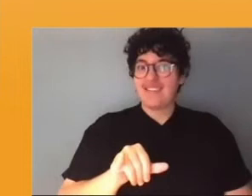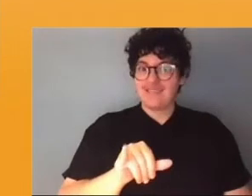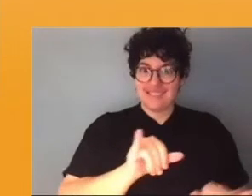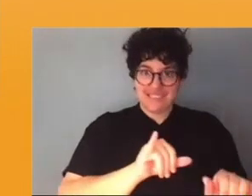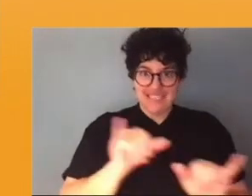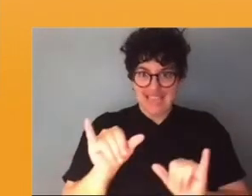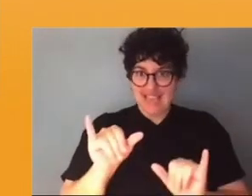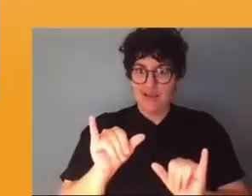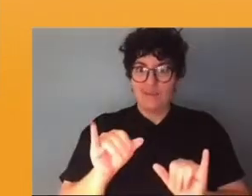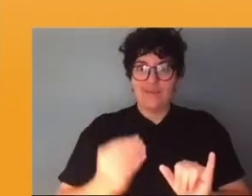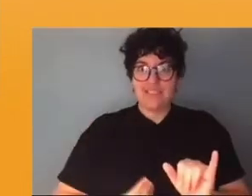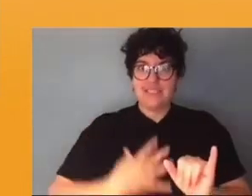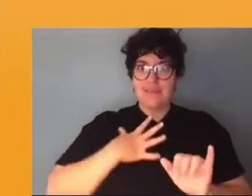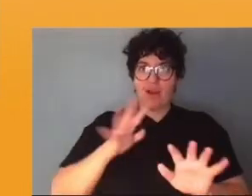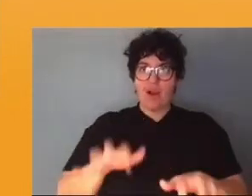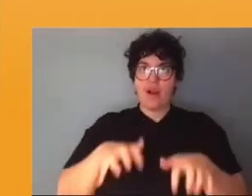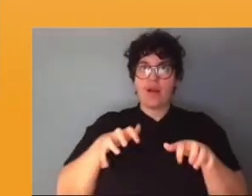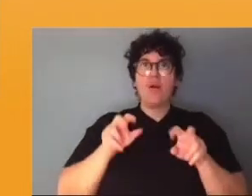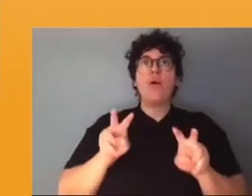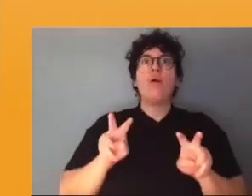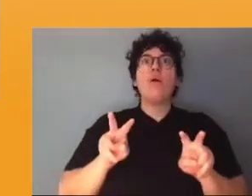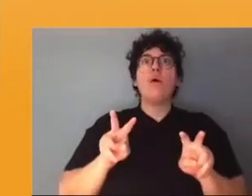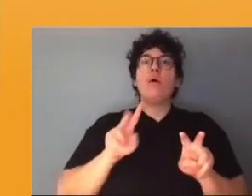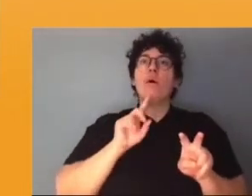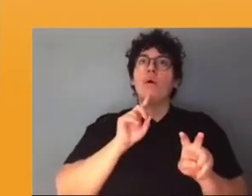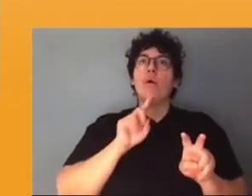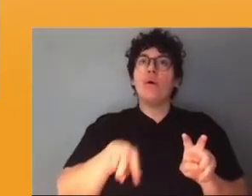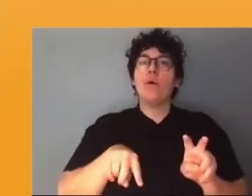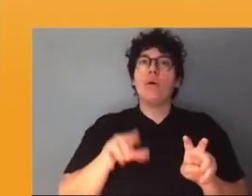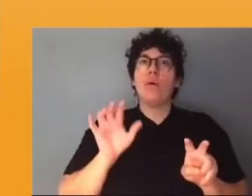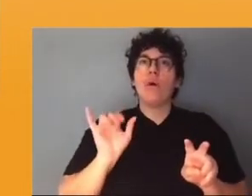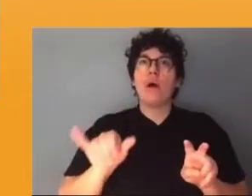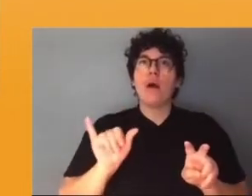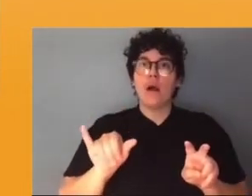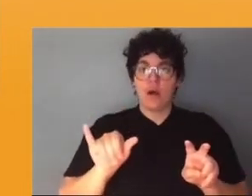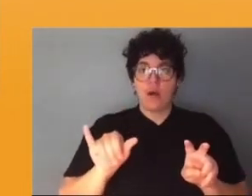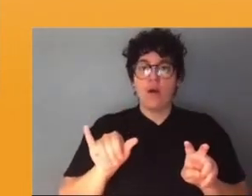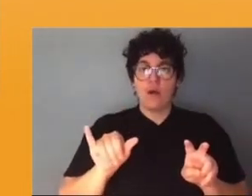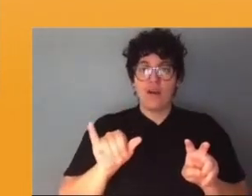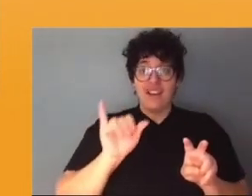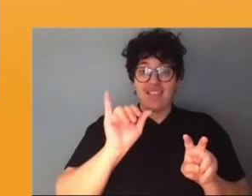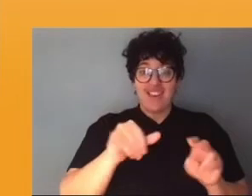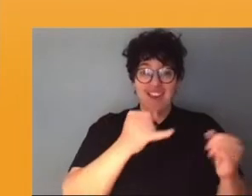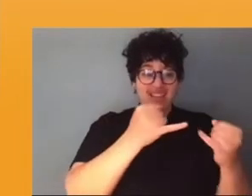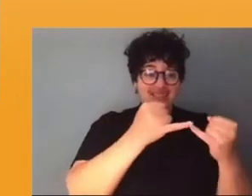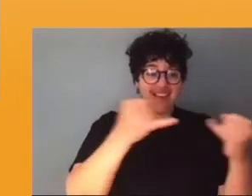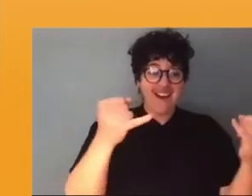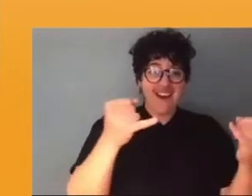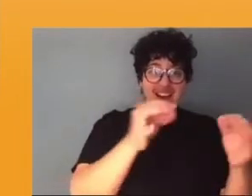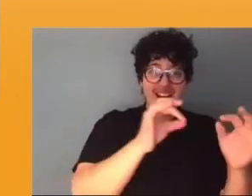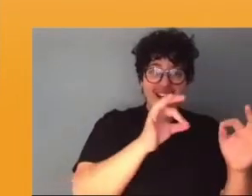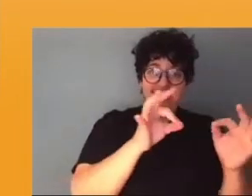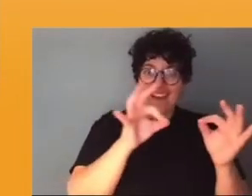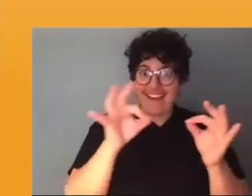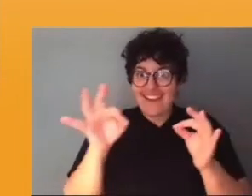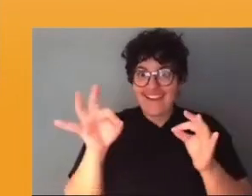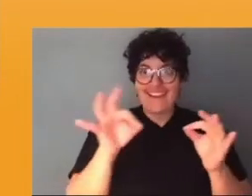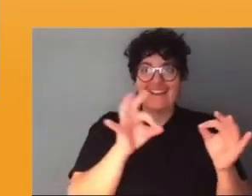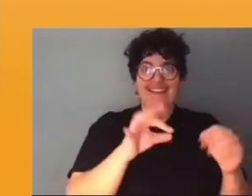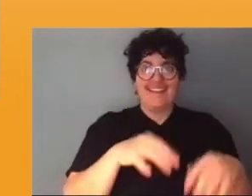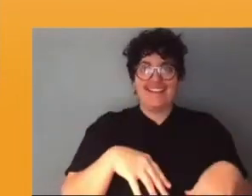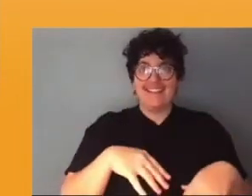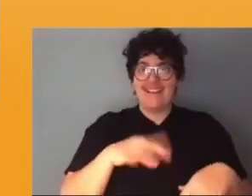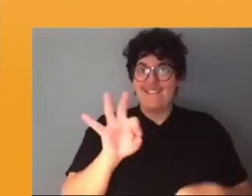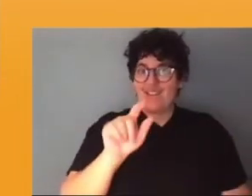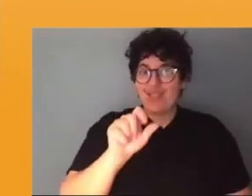de parte del público. Y seguir esa línea invisible en toda la emoción. Creo que una de las cosas